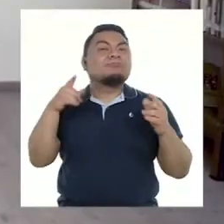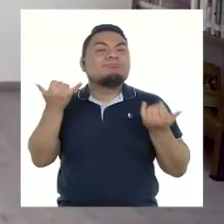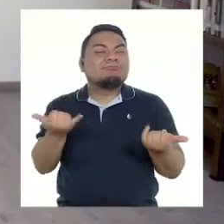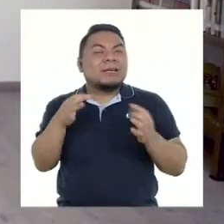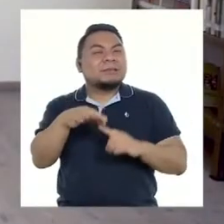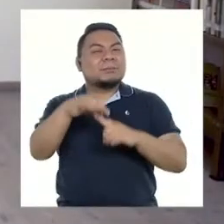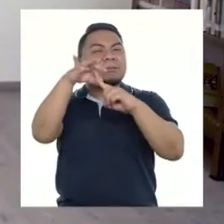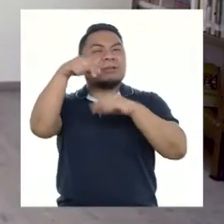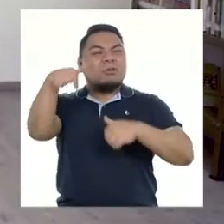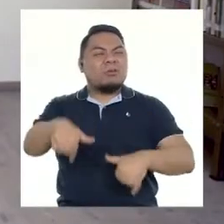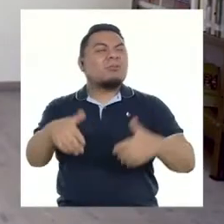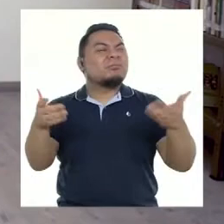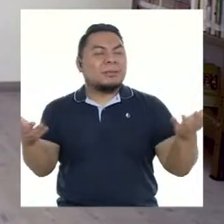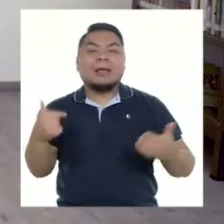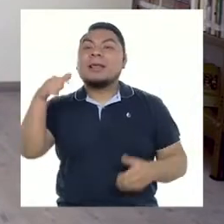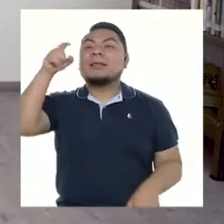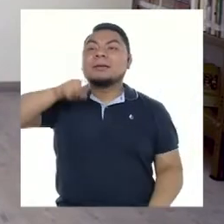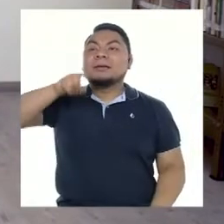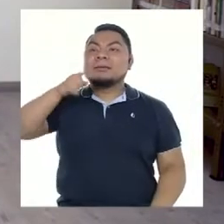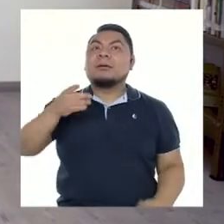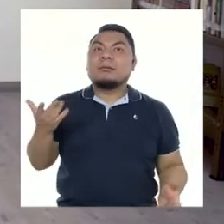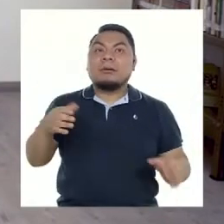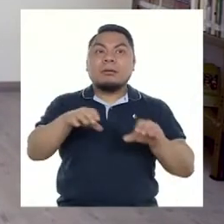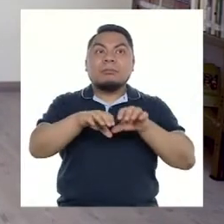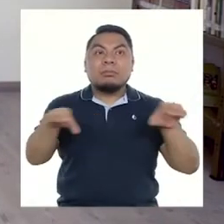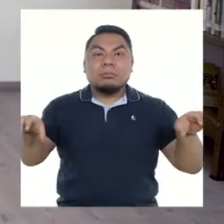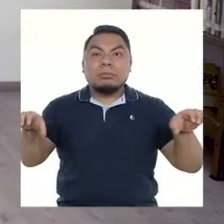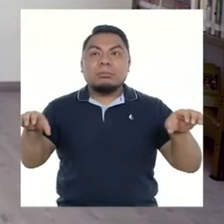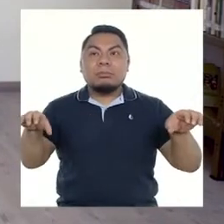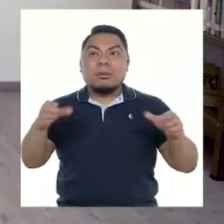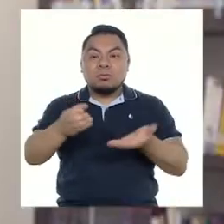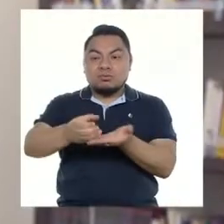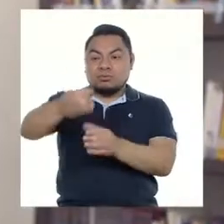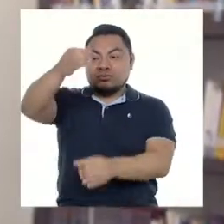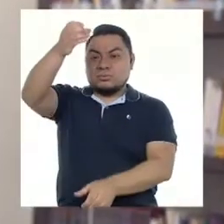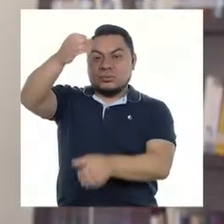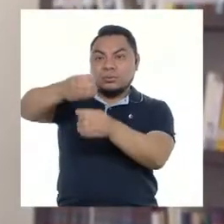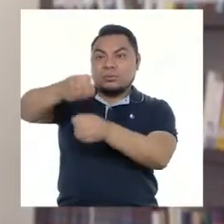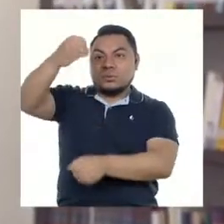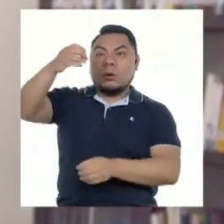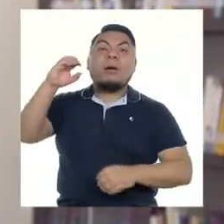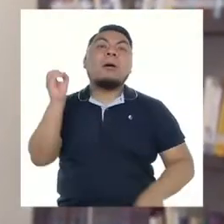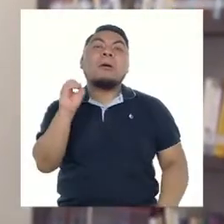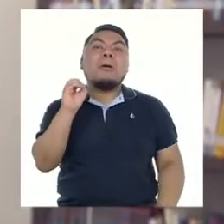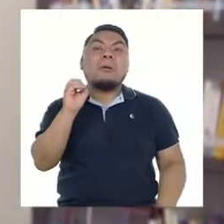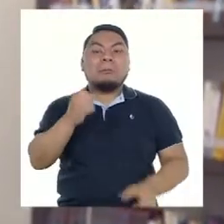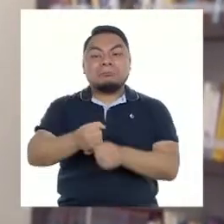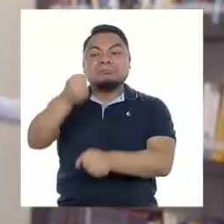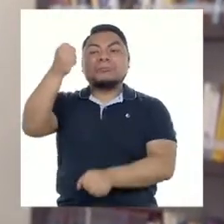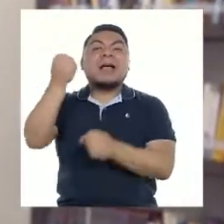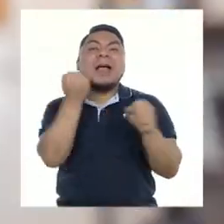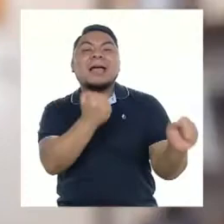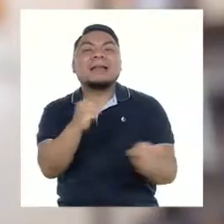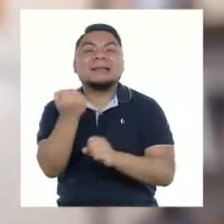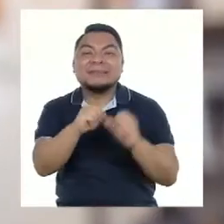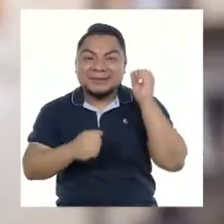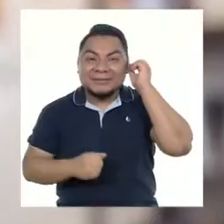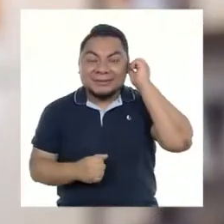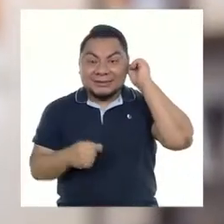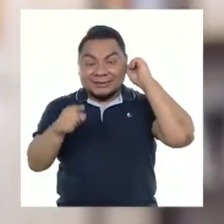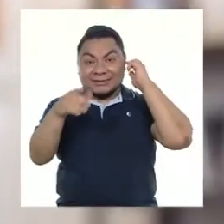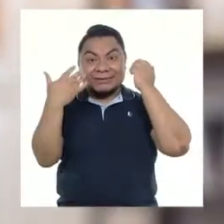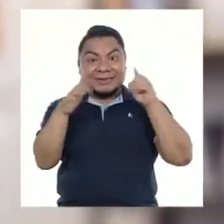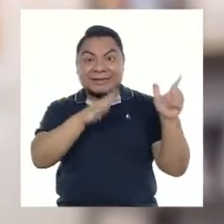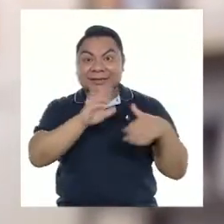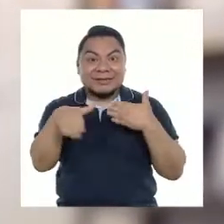especial necesitaremos una vara, un palo, un tubo o un palo de escoba. ¿Ya tienen